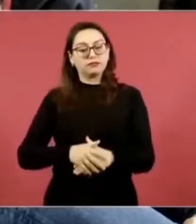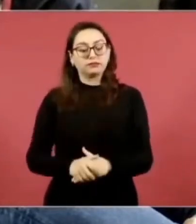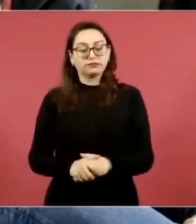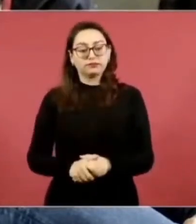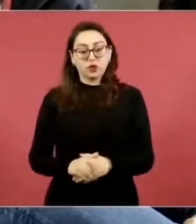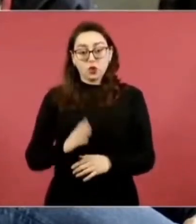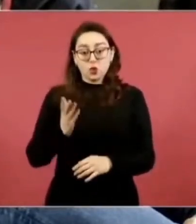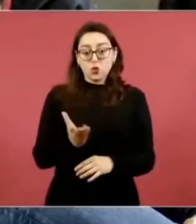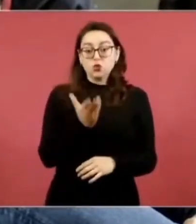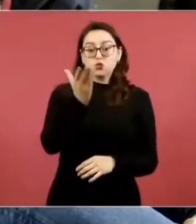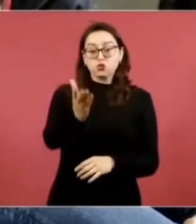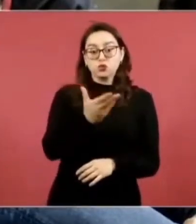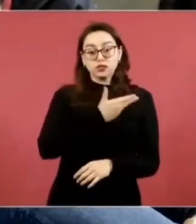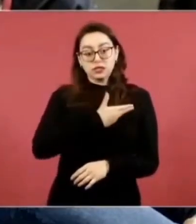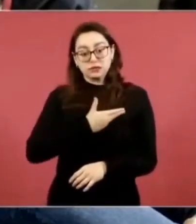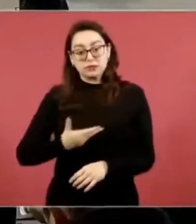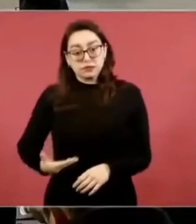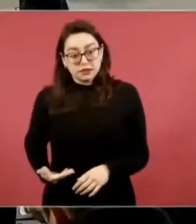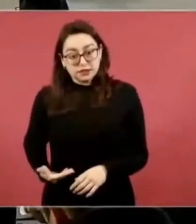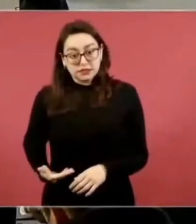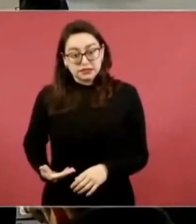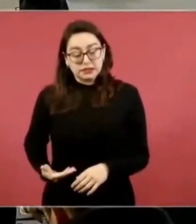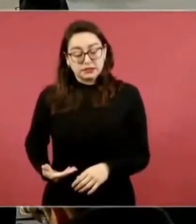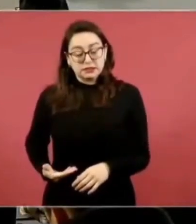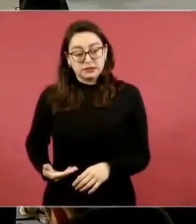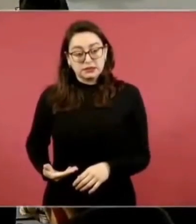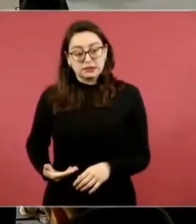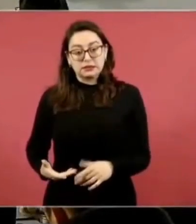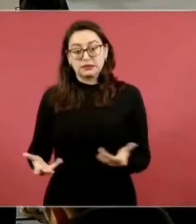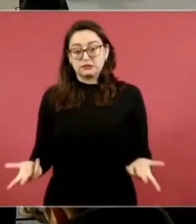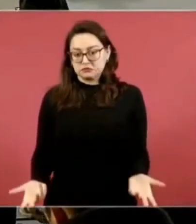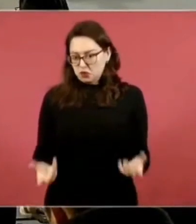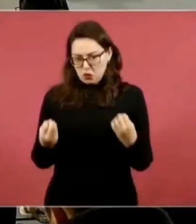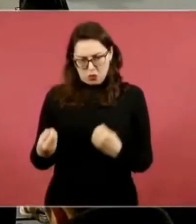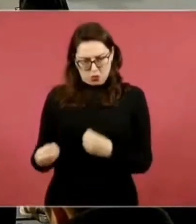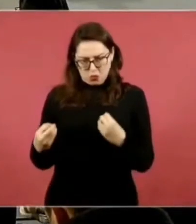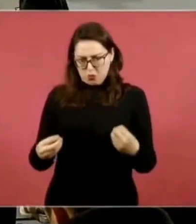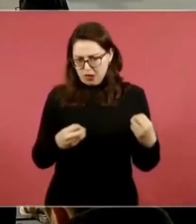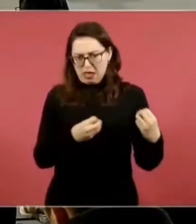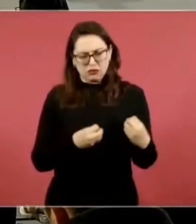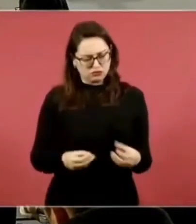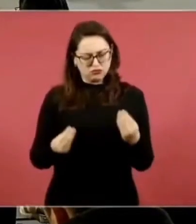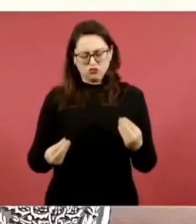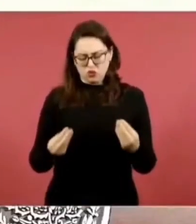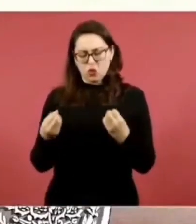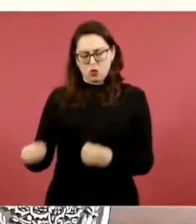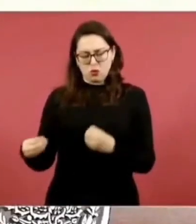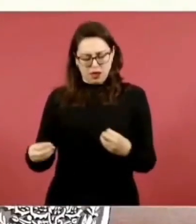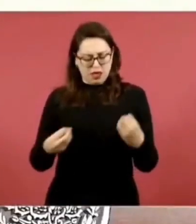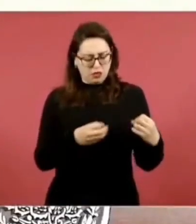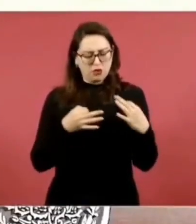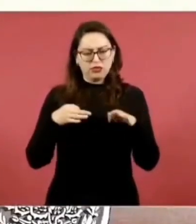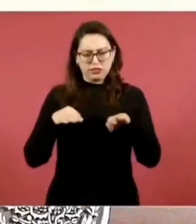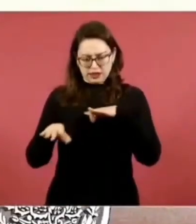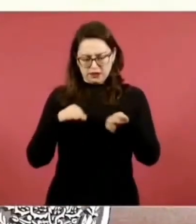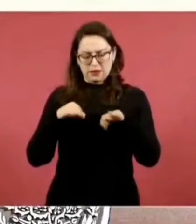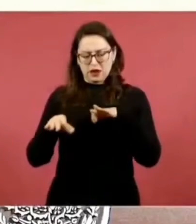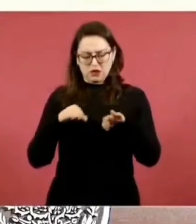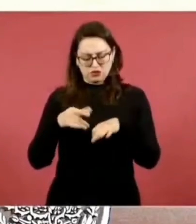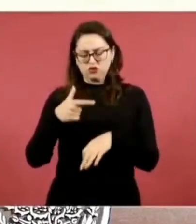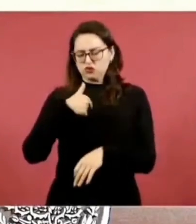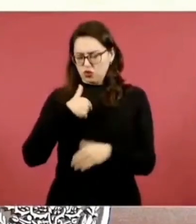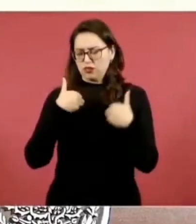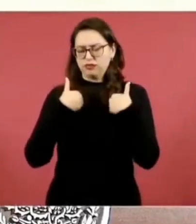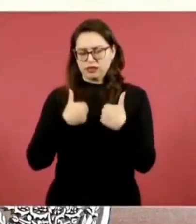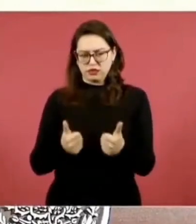usted, presidente, tiene 1 millón de ocupaciones y pendientes. Y tengo